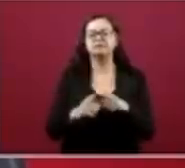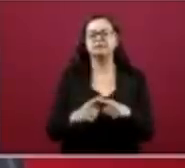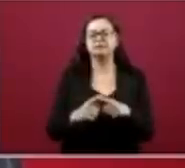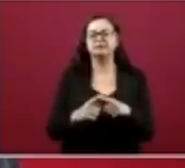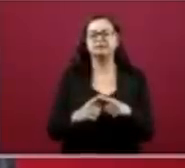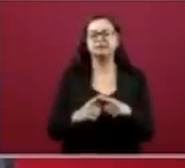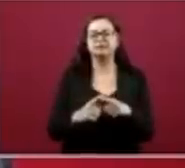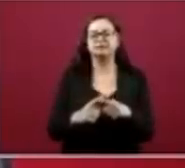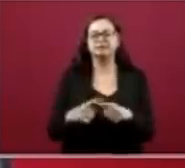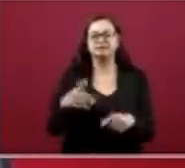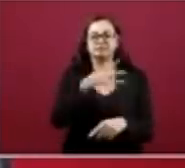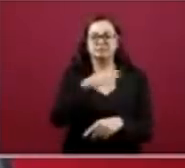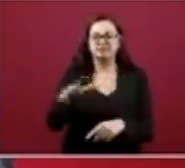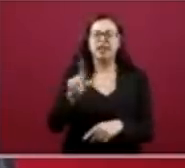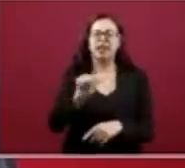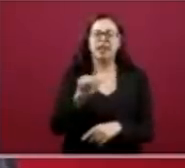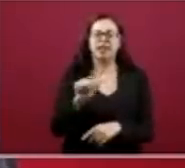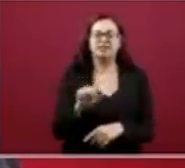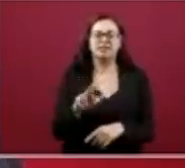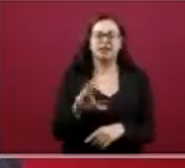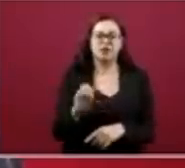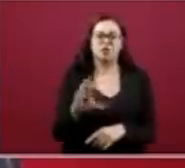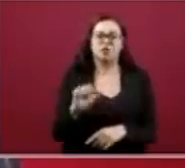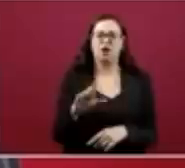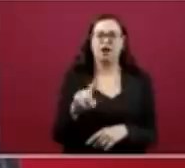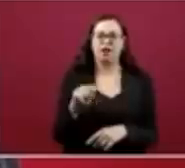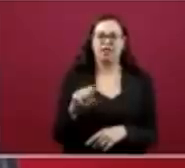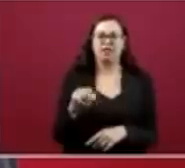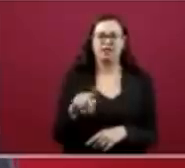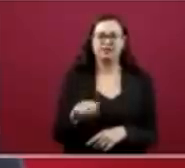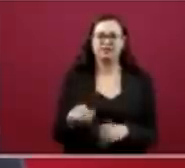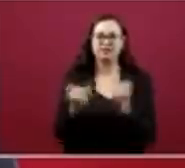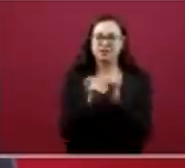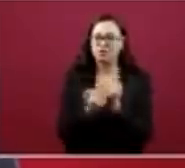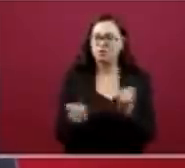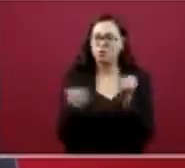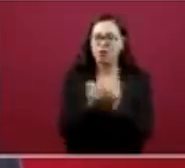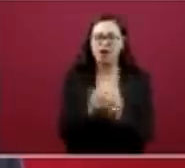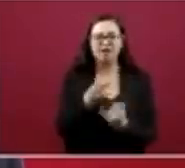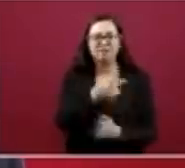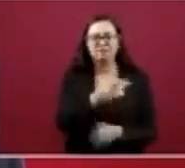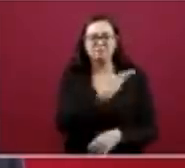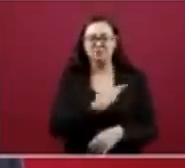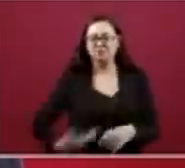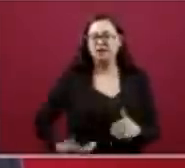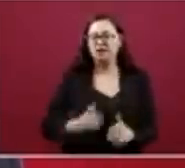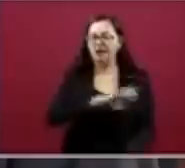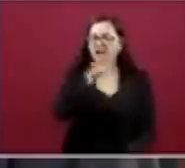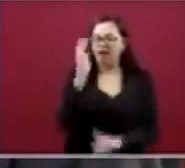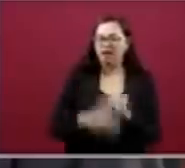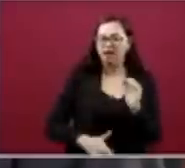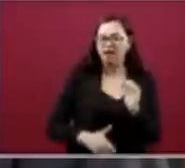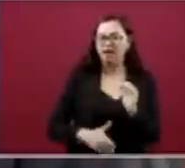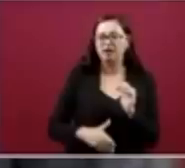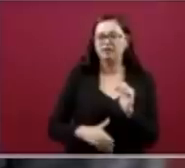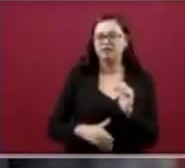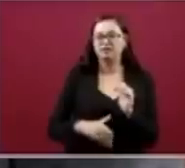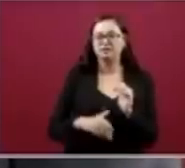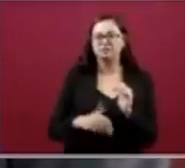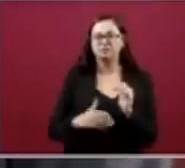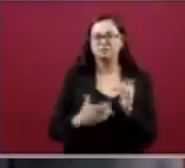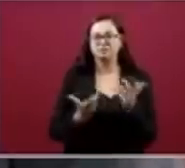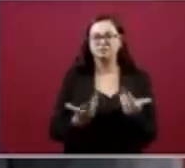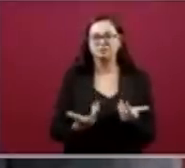el general Lázaro Cárdenas, lo mismo. Imagínense, termina de ser presidente y